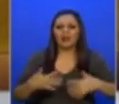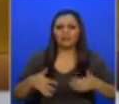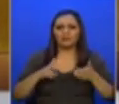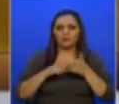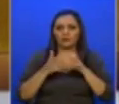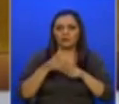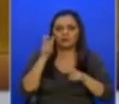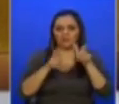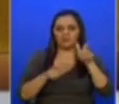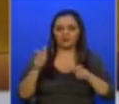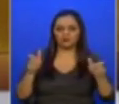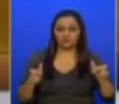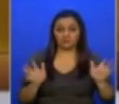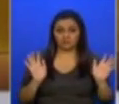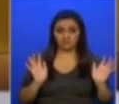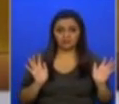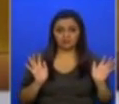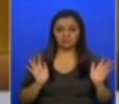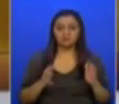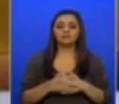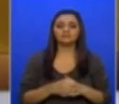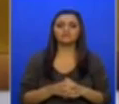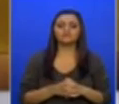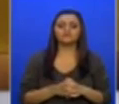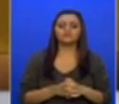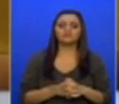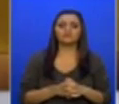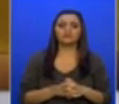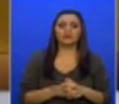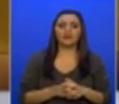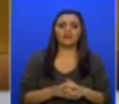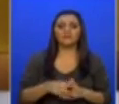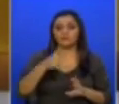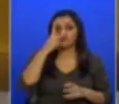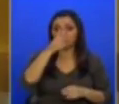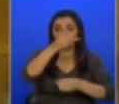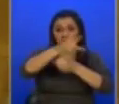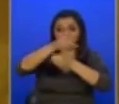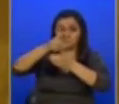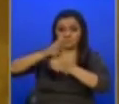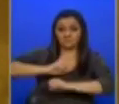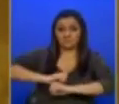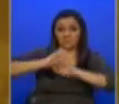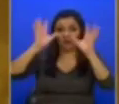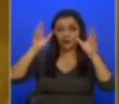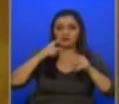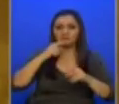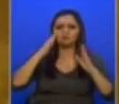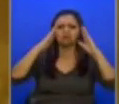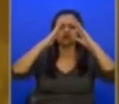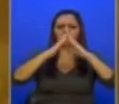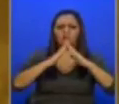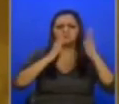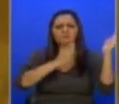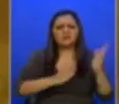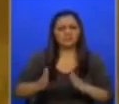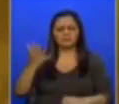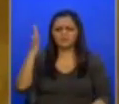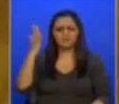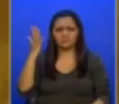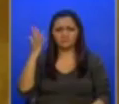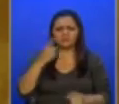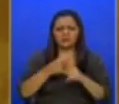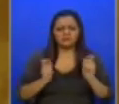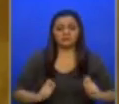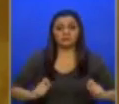tienen esas personas. Más allá de que obviamente y como se puede apreciar en las tomas, ha sido un crecimiento no planificado, desorganizado, lo que va